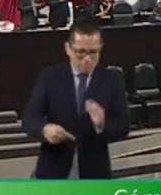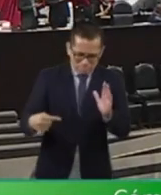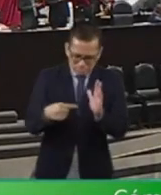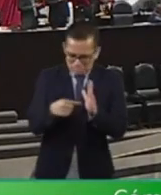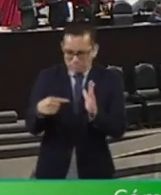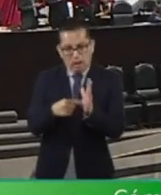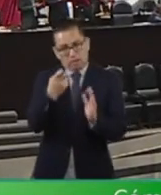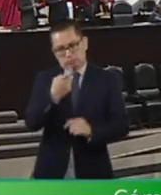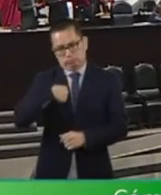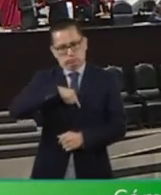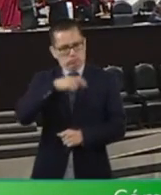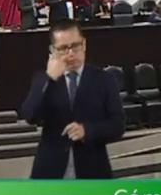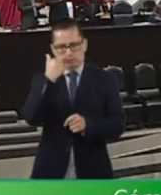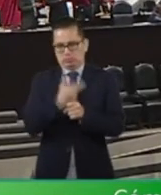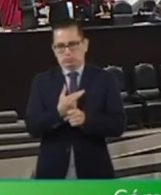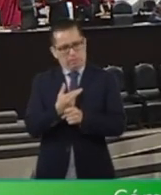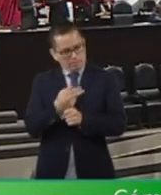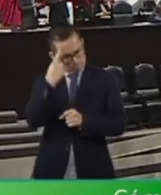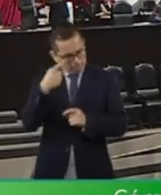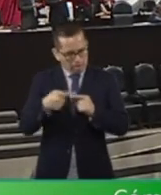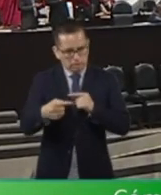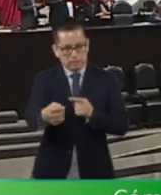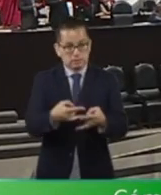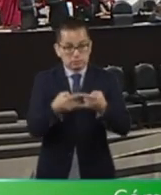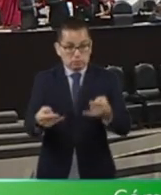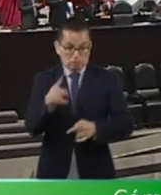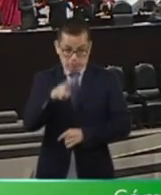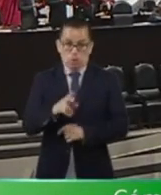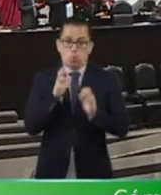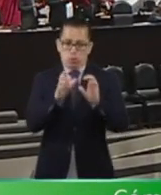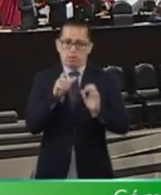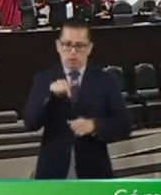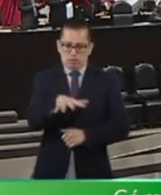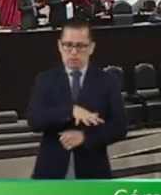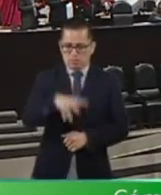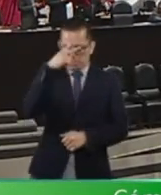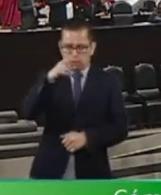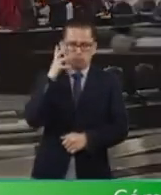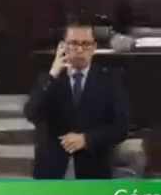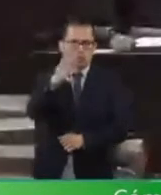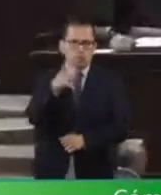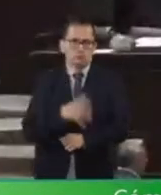responsabilidad histórica. El futuro de la nación así nos lo exige. Es cuanto, diputados.